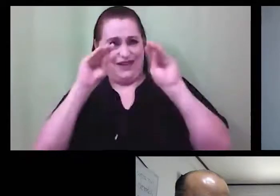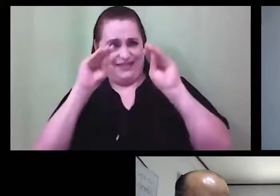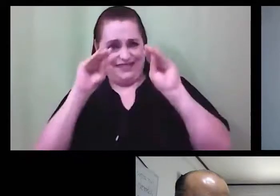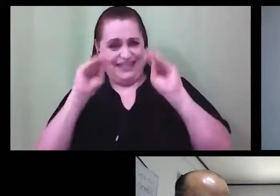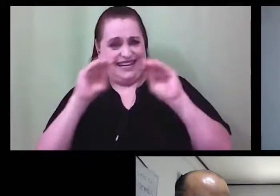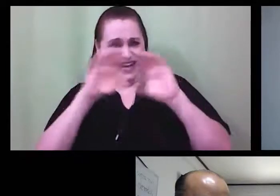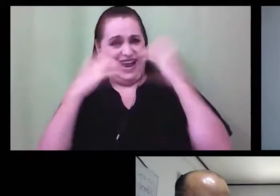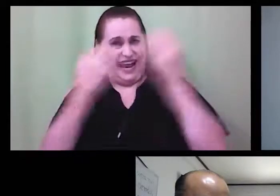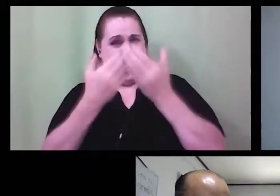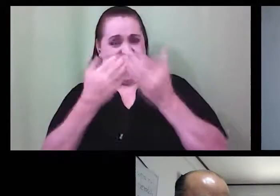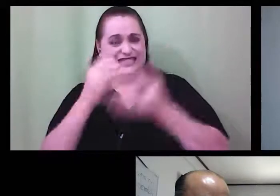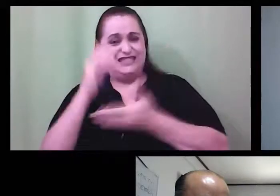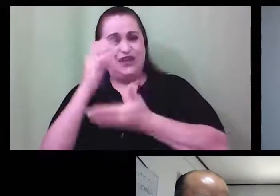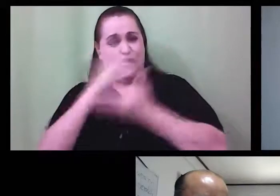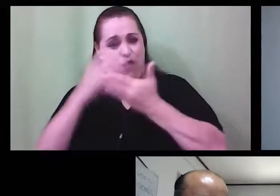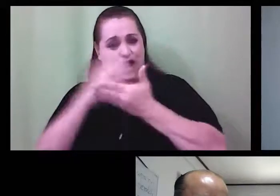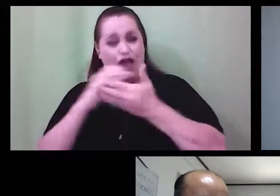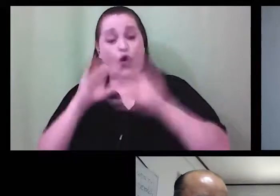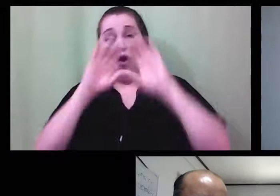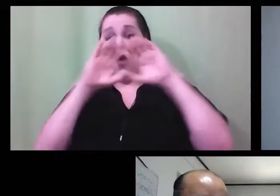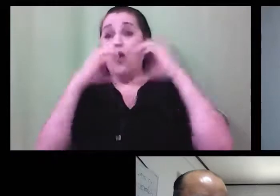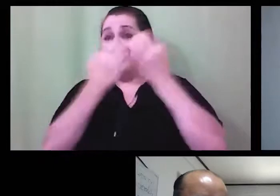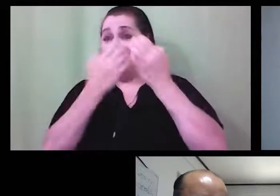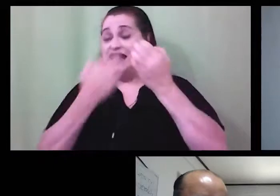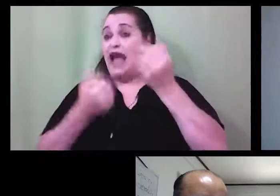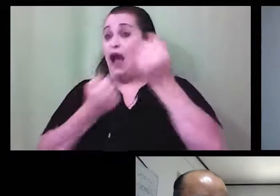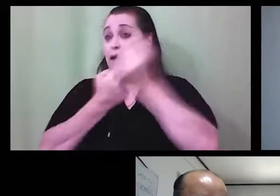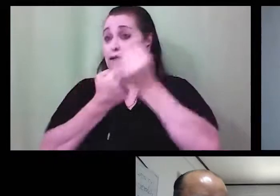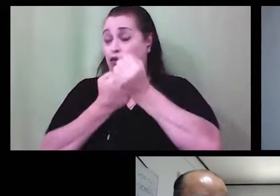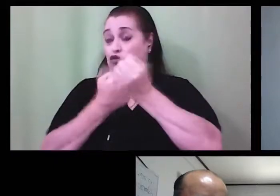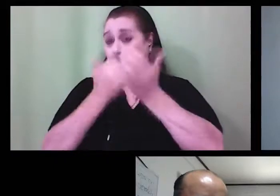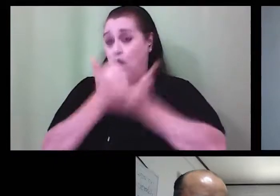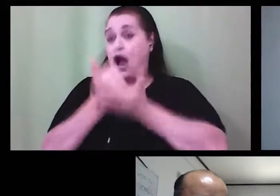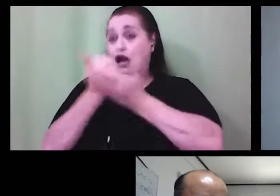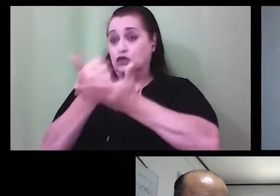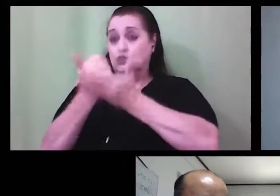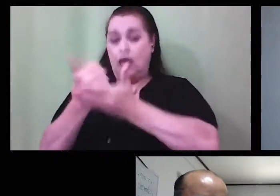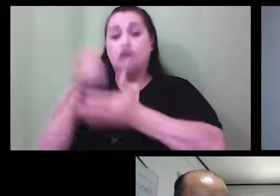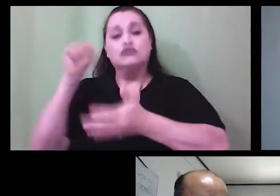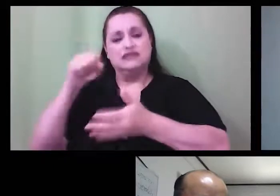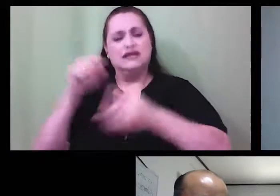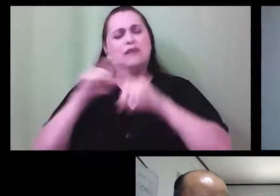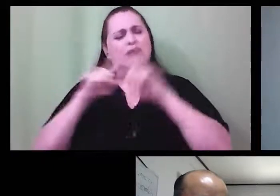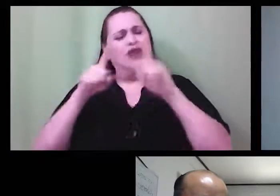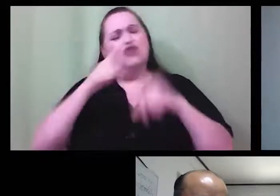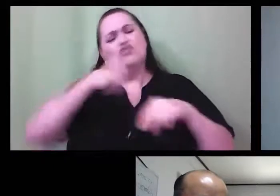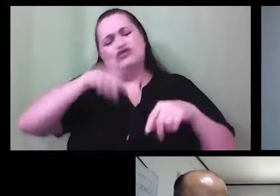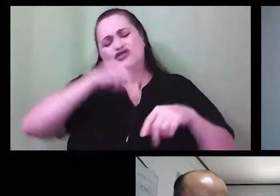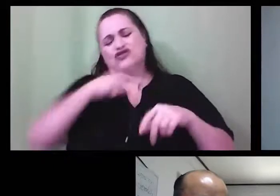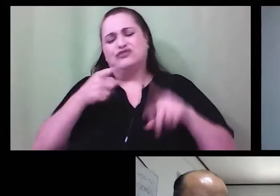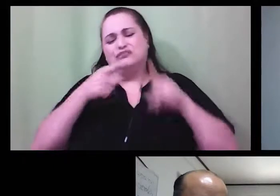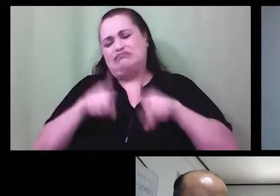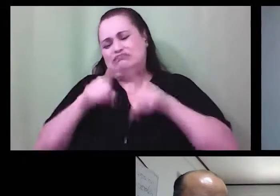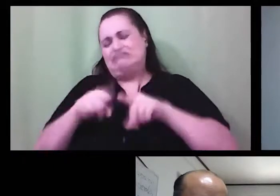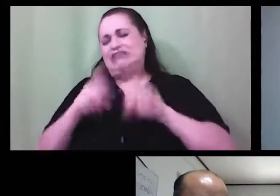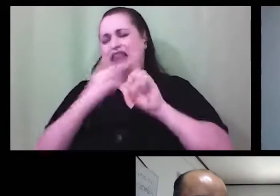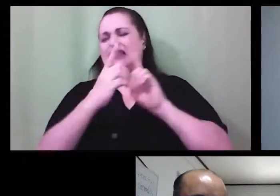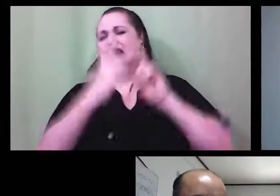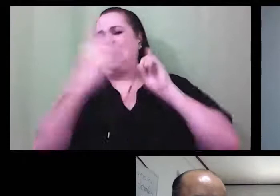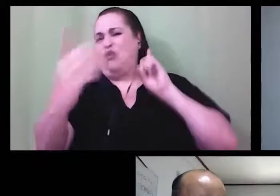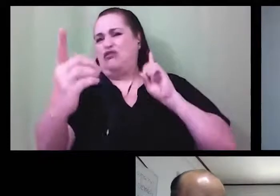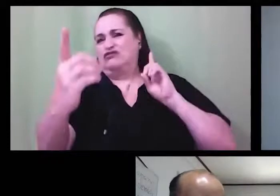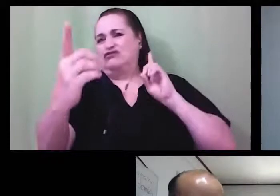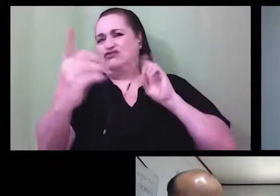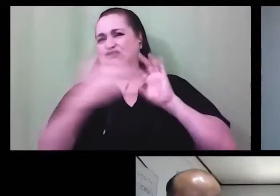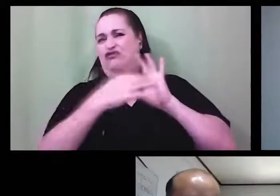colegio. El comité de apoyo del colegio ha apoyado o ha ayudado, pero hemos sido víctimas de ese divorcio